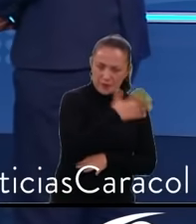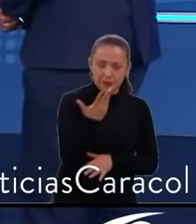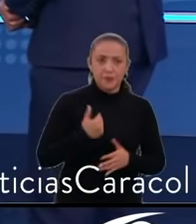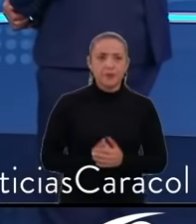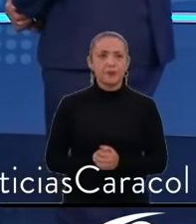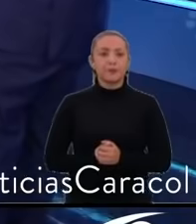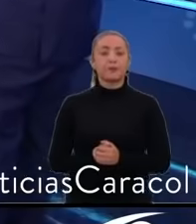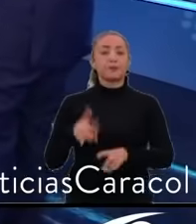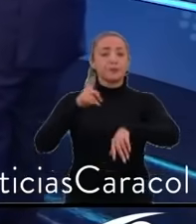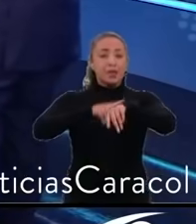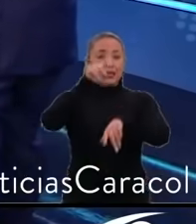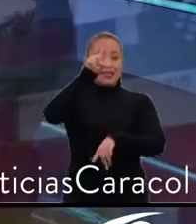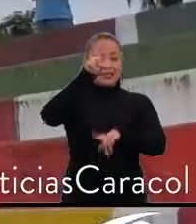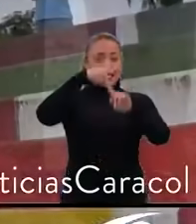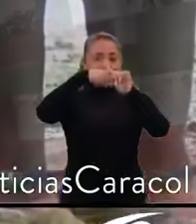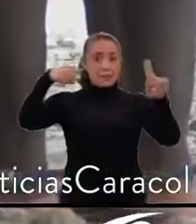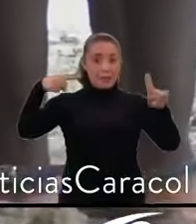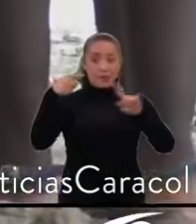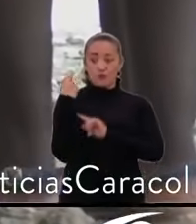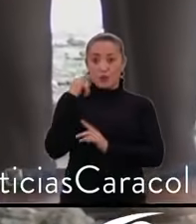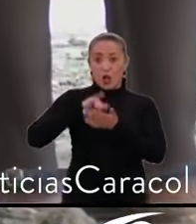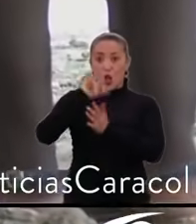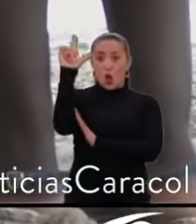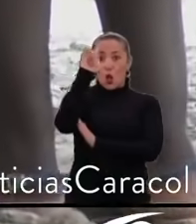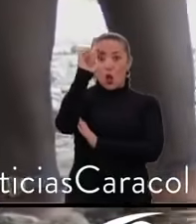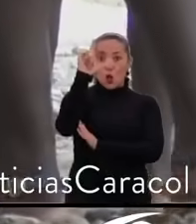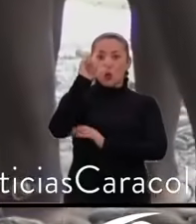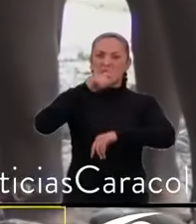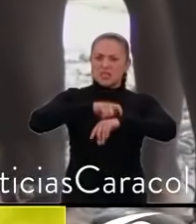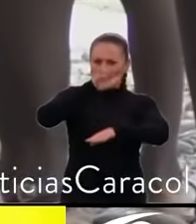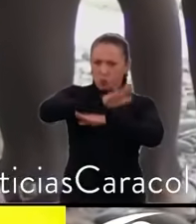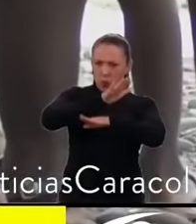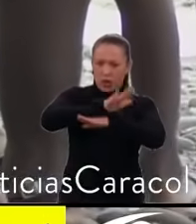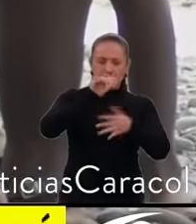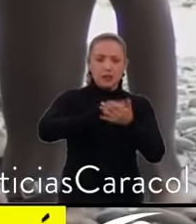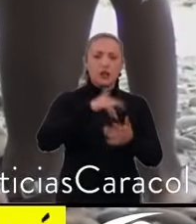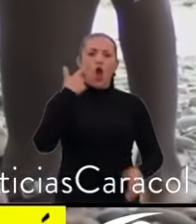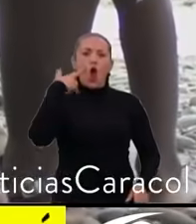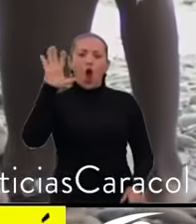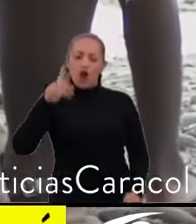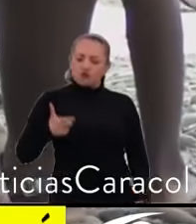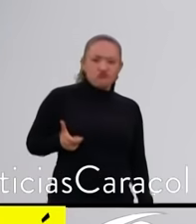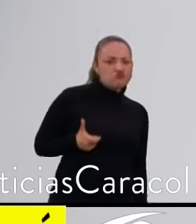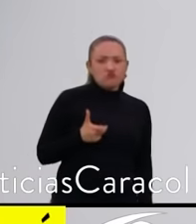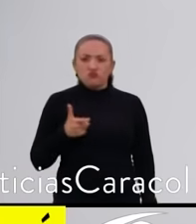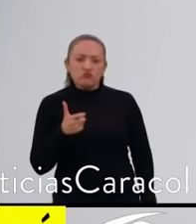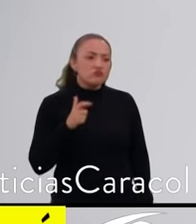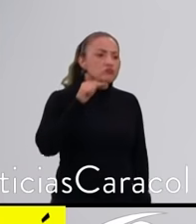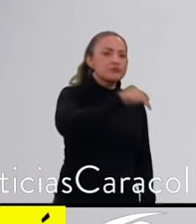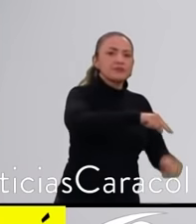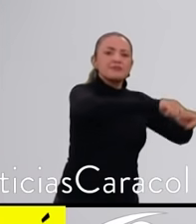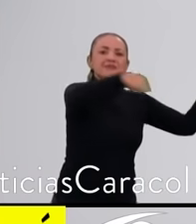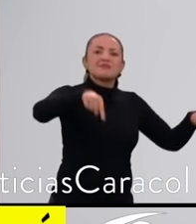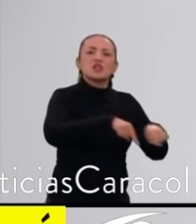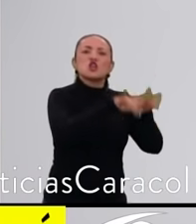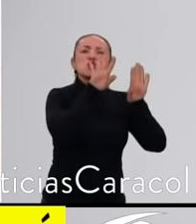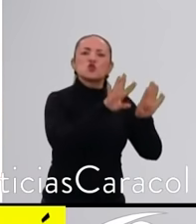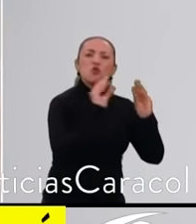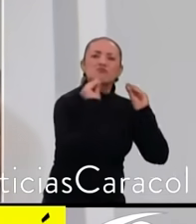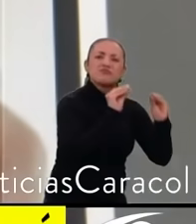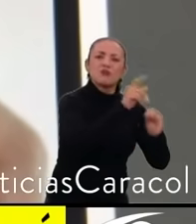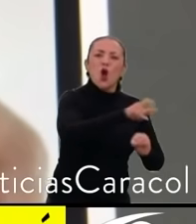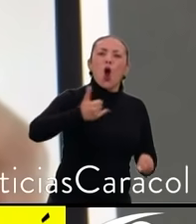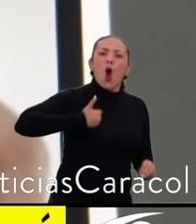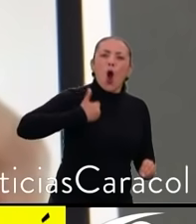Sobre las 6:30 de la tarde de este lunes, hombres que portaban armas cortas llegaron hasta un centro de resocialización de menores de edad en el